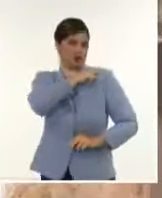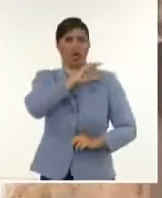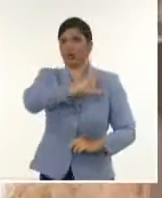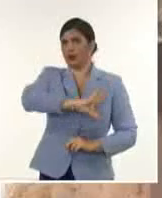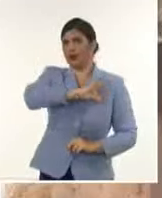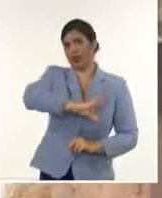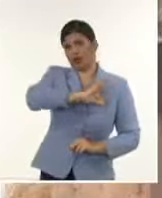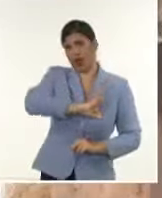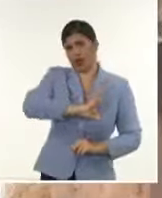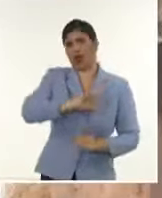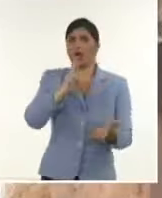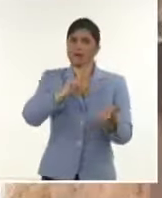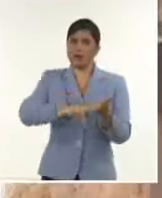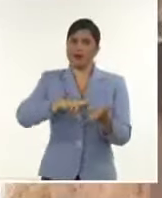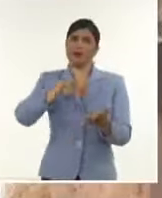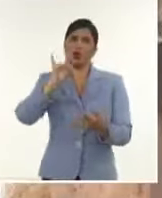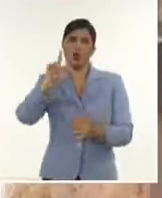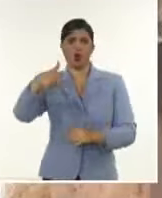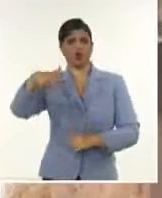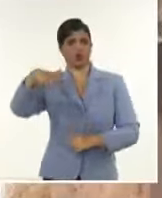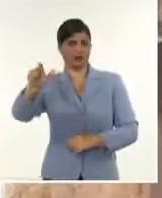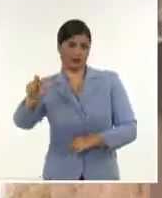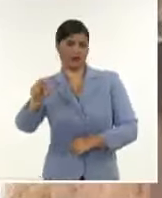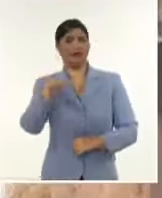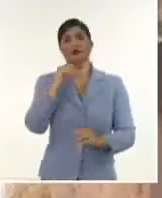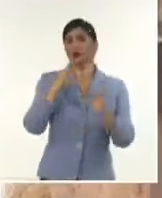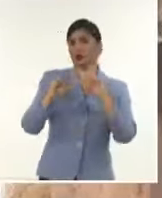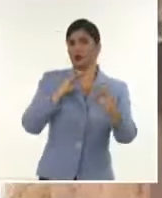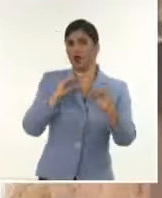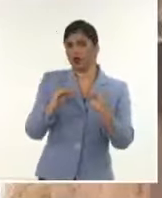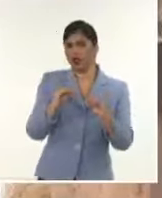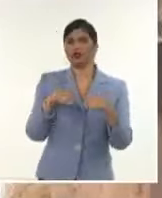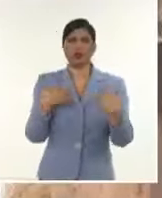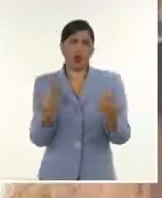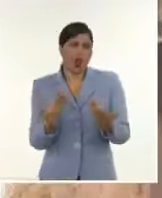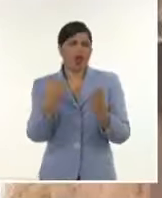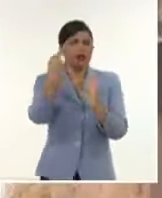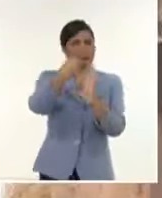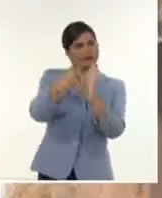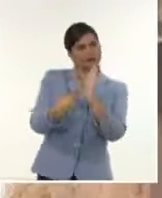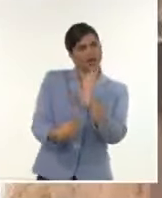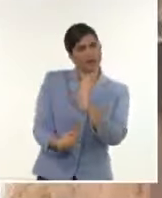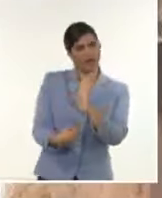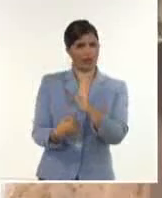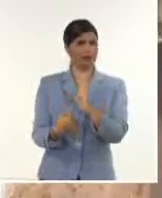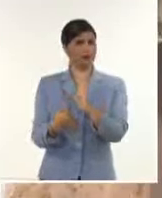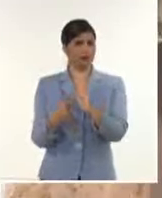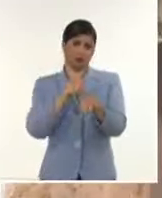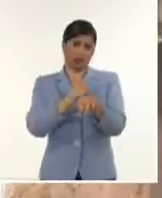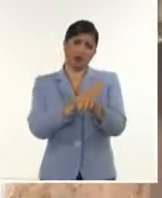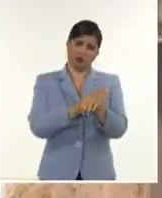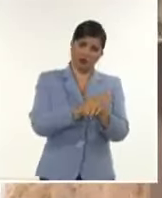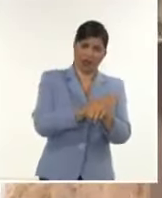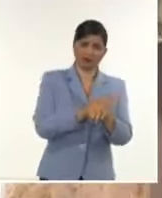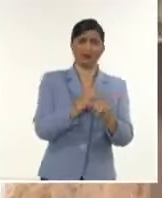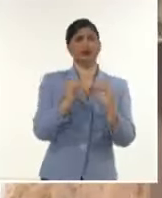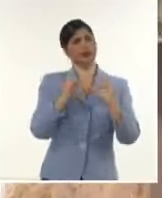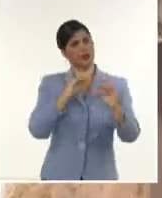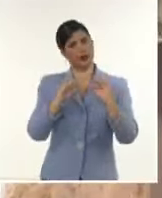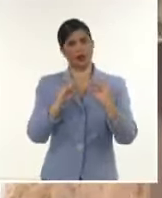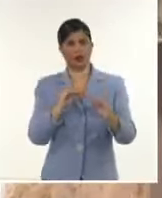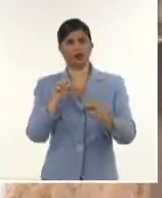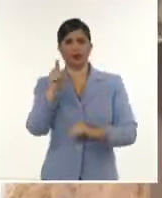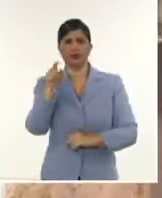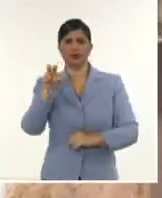porque ahora les propongo conocer qué estuvieron debatiendo hace unas horas los delegados al duodécimo Congreso. Estuvieron sesionando en